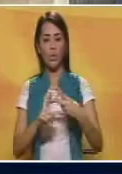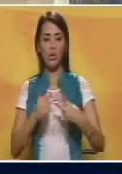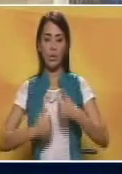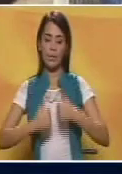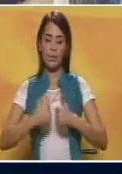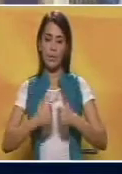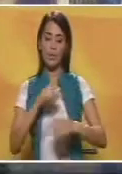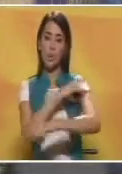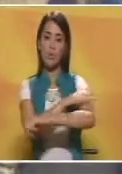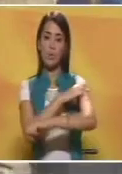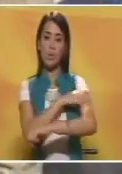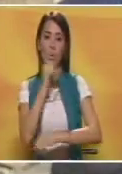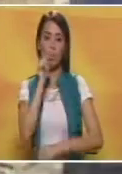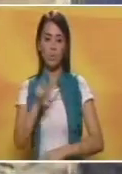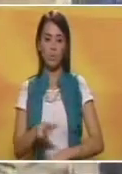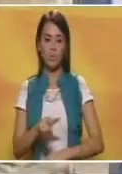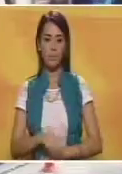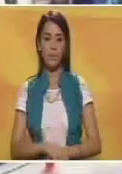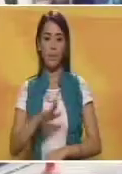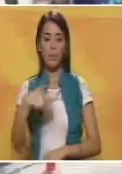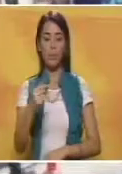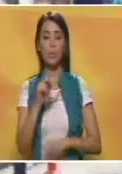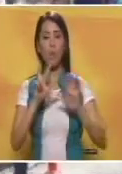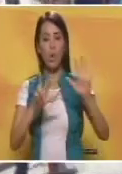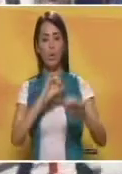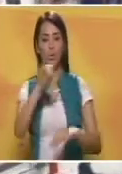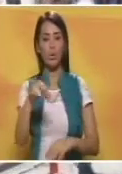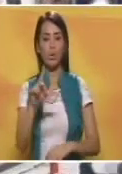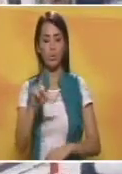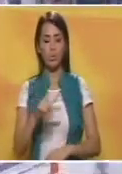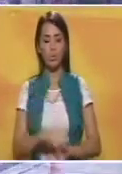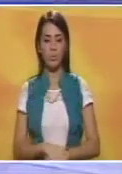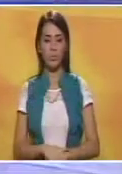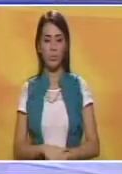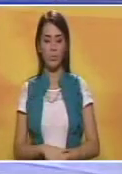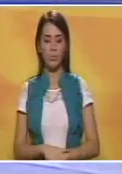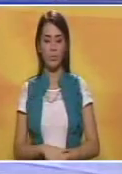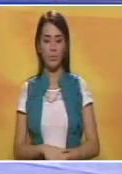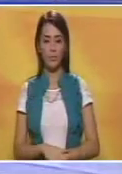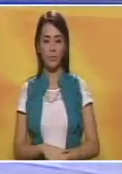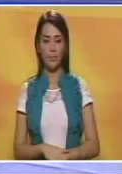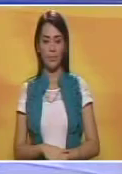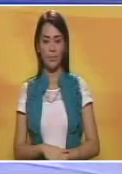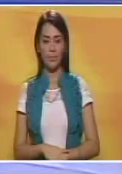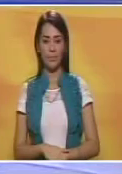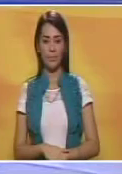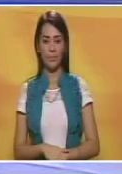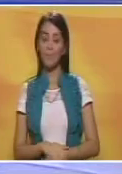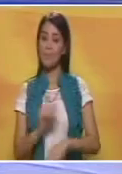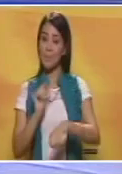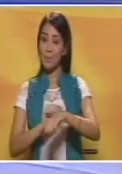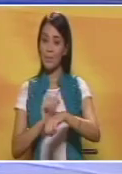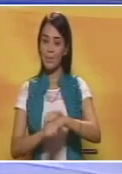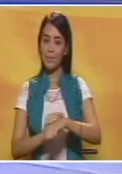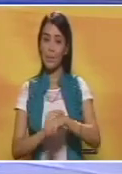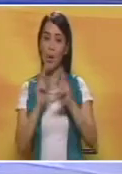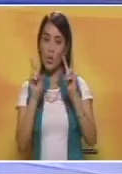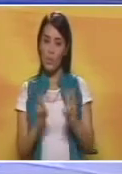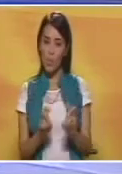mojar en 15 el próximo 8 de julio amigos en breve nueva